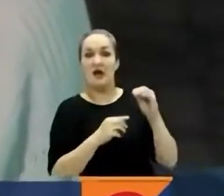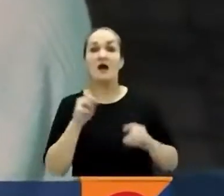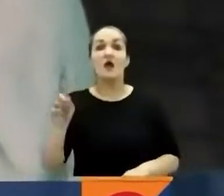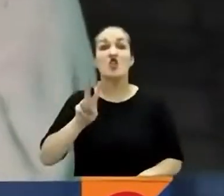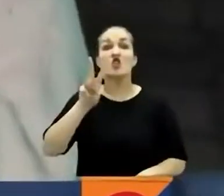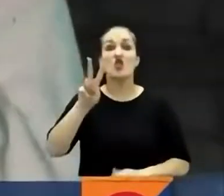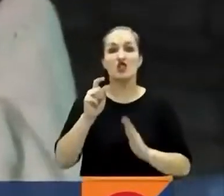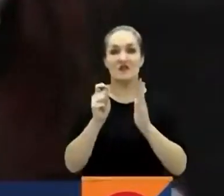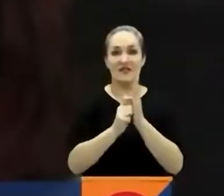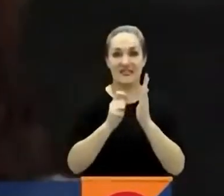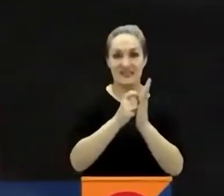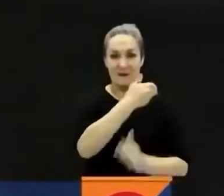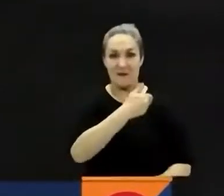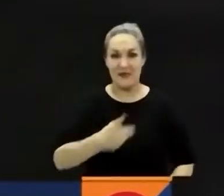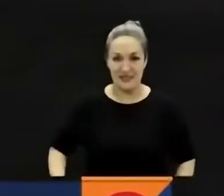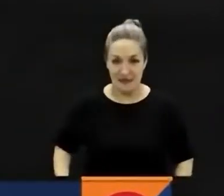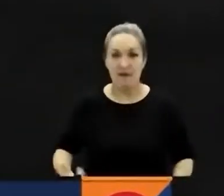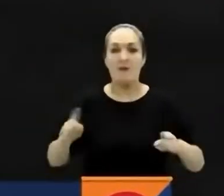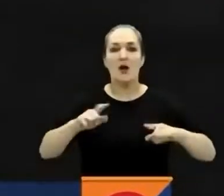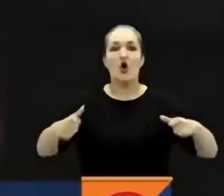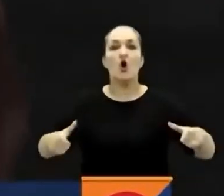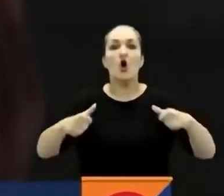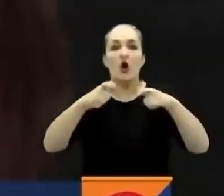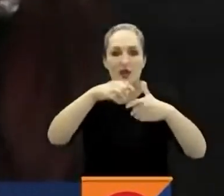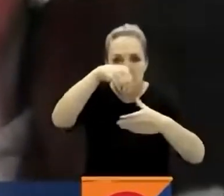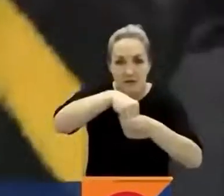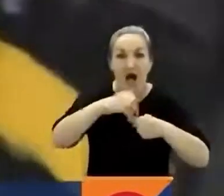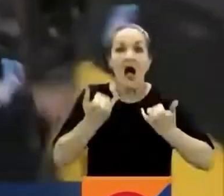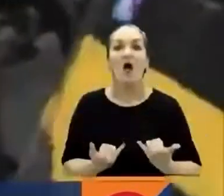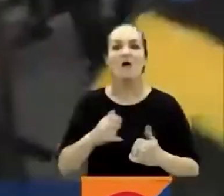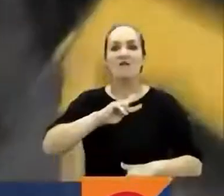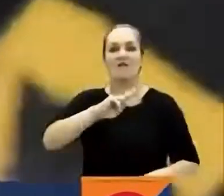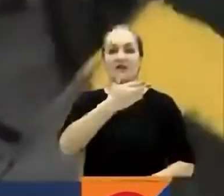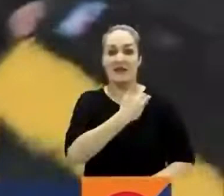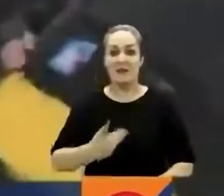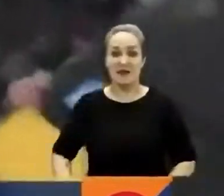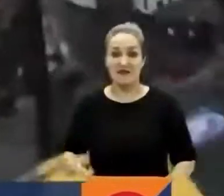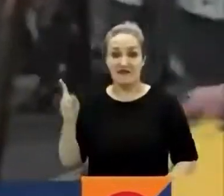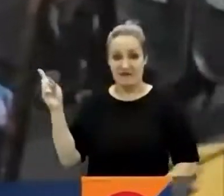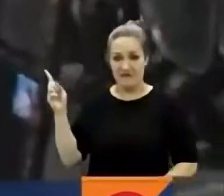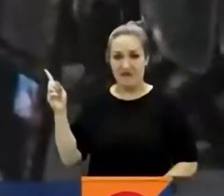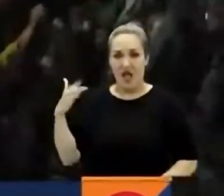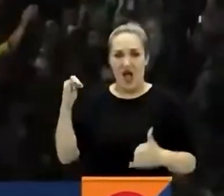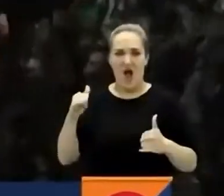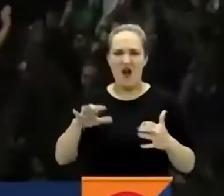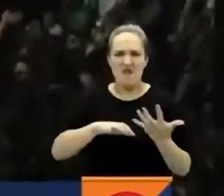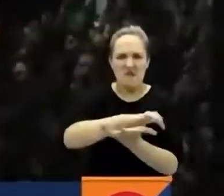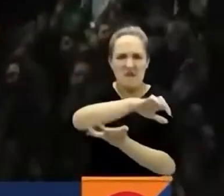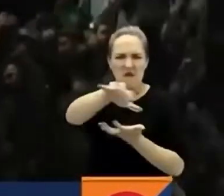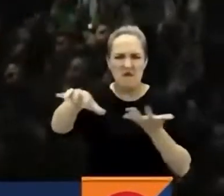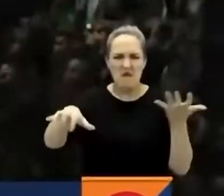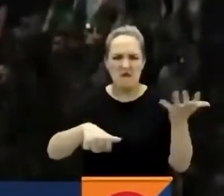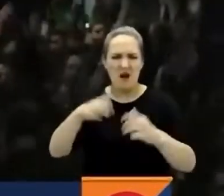congresista y ahora segunda cabeza de gobierno, tiene capacidad de esto, de ser punto de fricción.